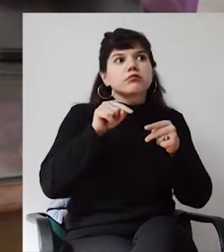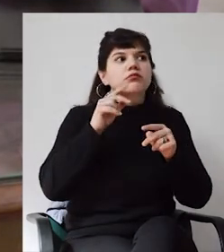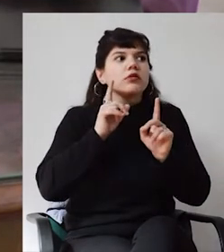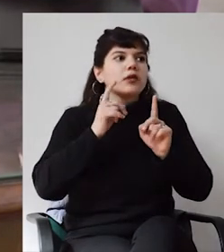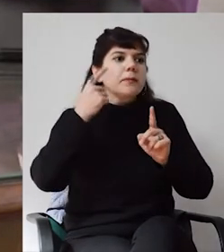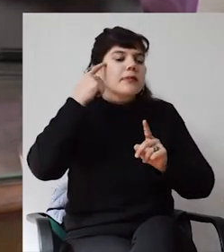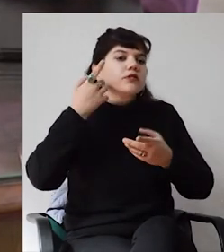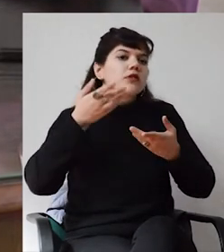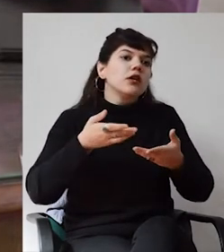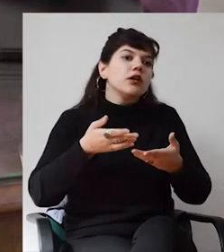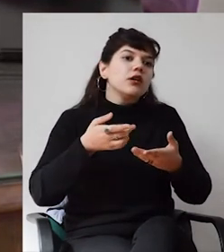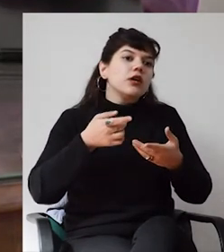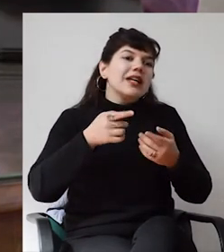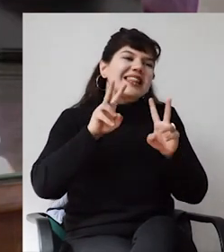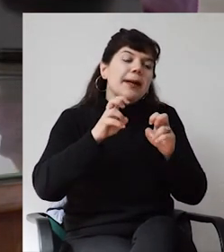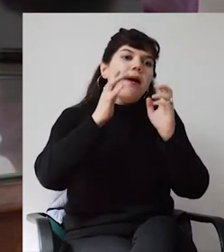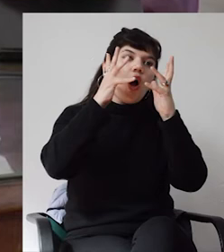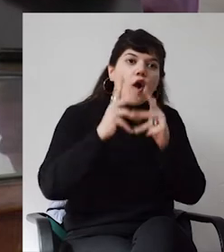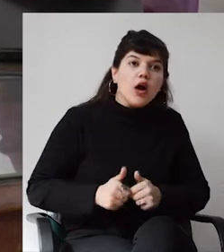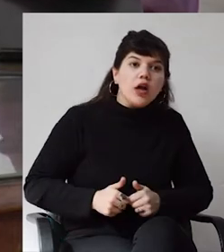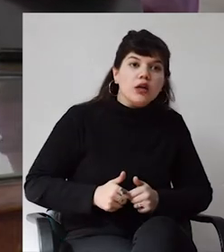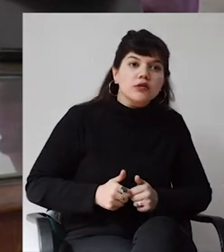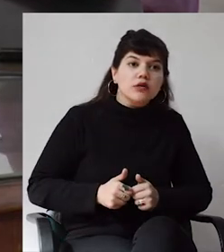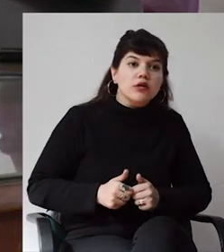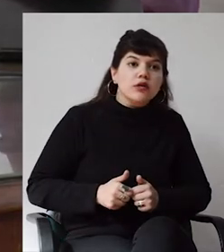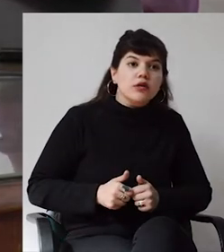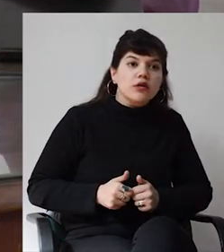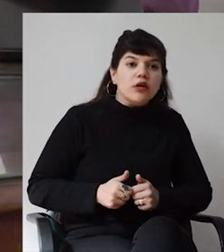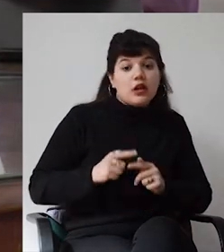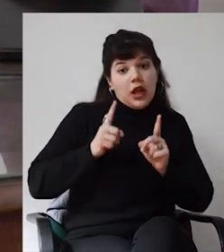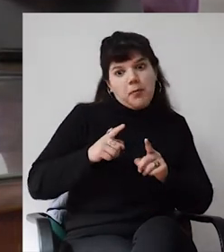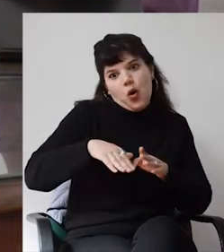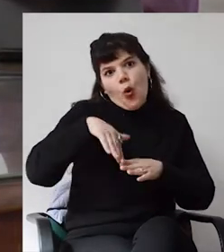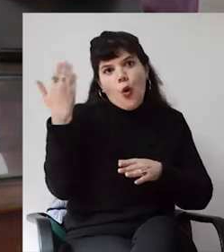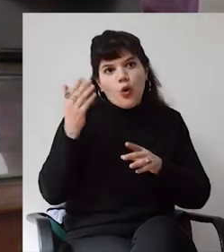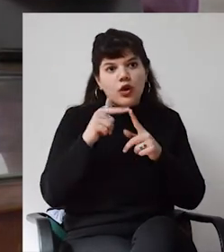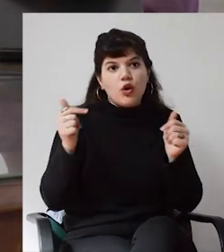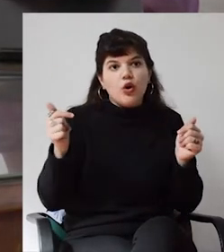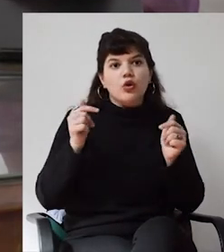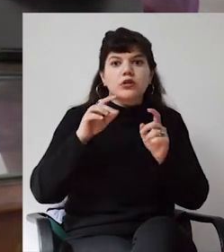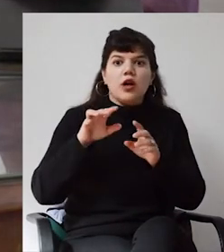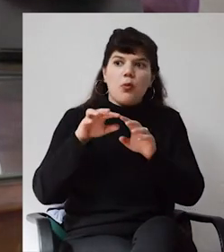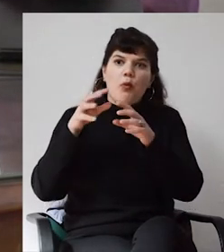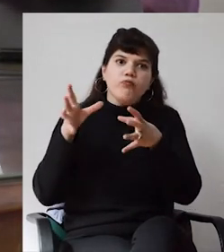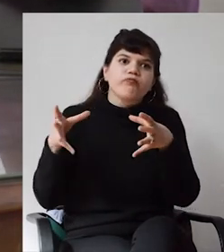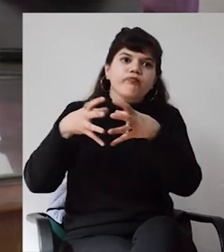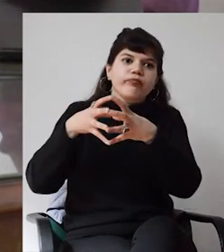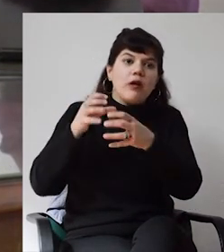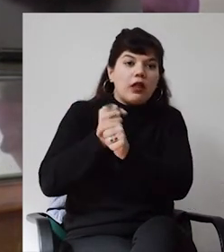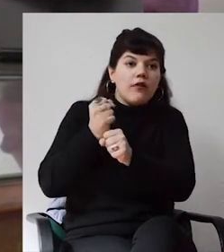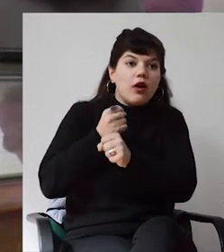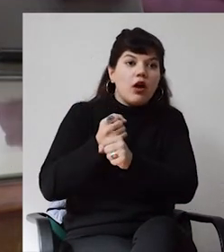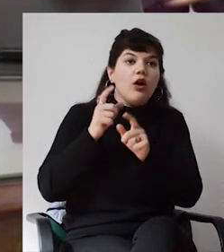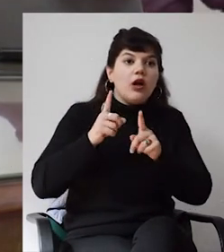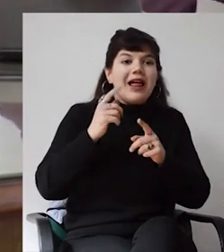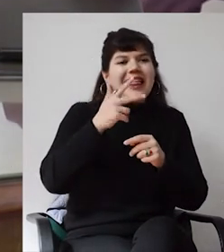Luego, ustedes saben que el Protectorado de Gestión, bueno, entre otras, junto con la Dirección General de Personal, hemos planteado